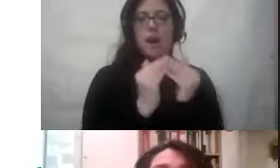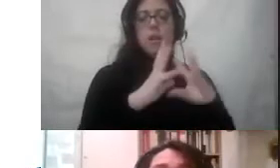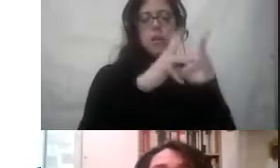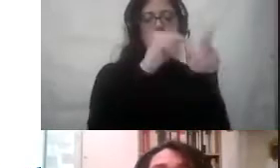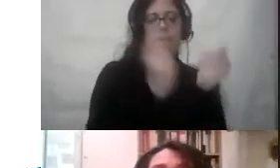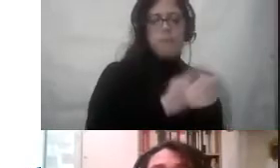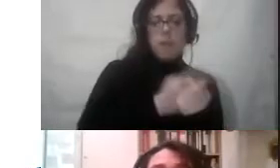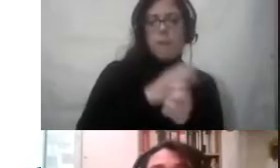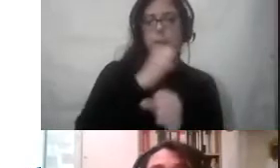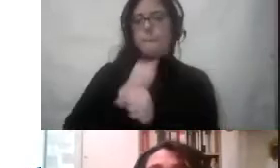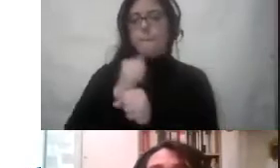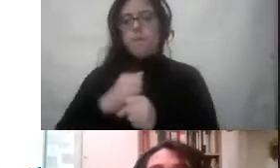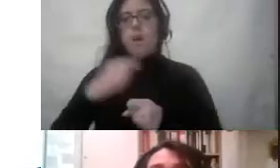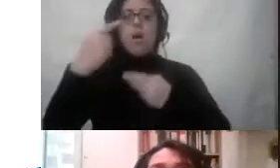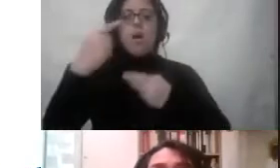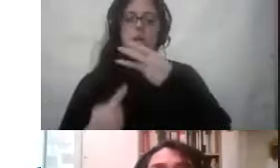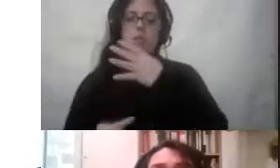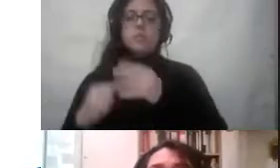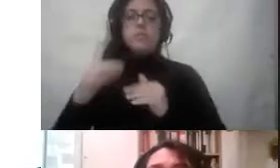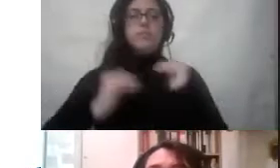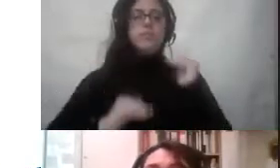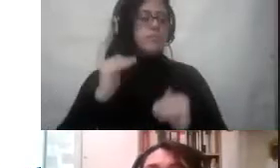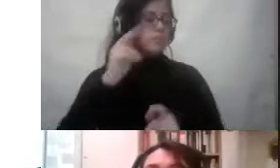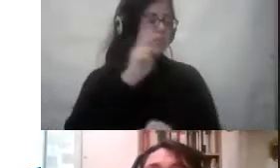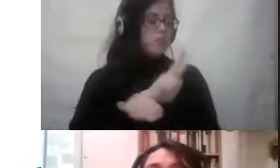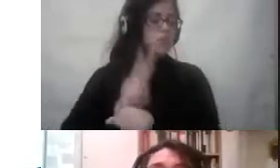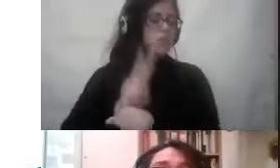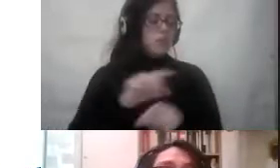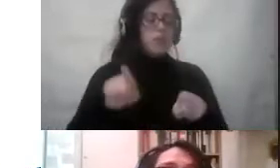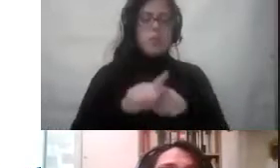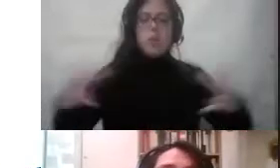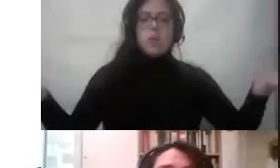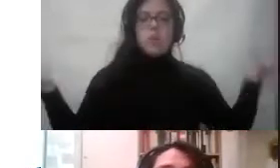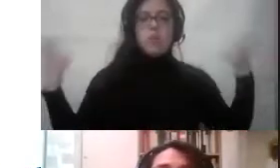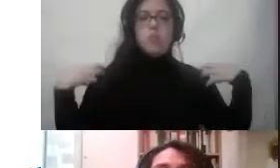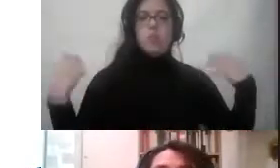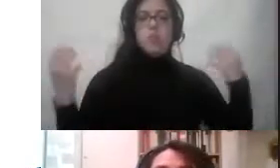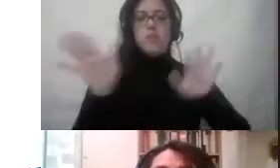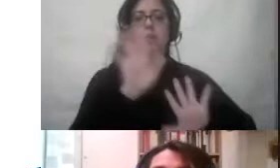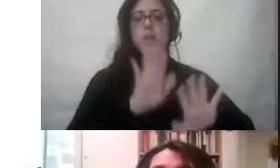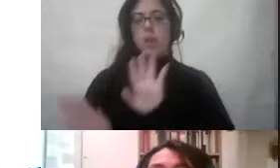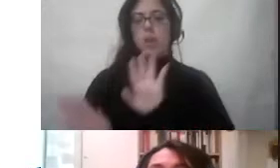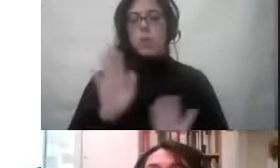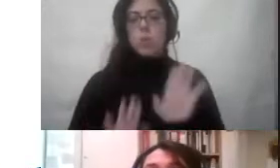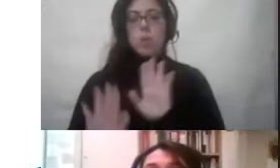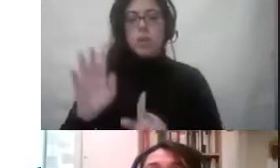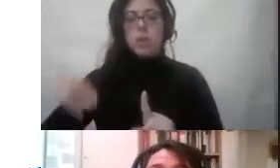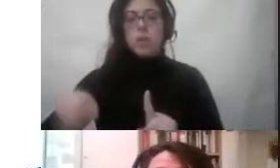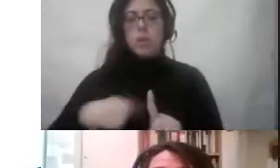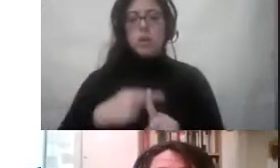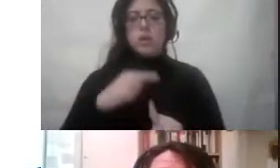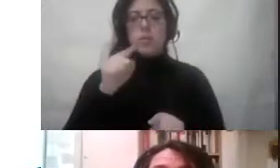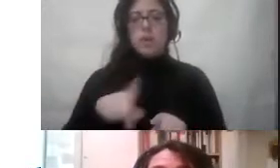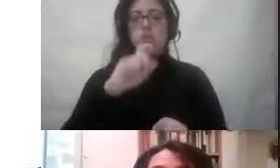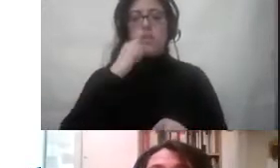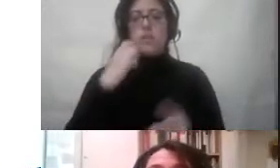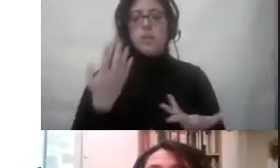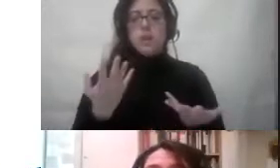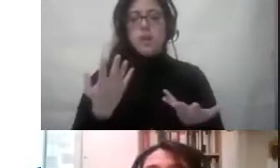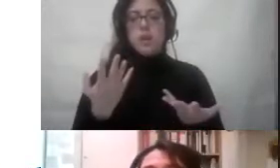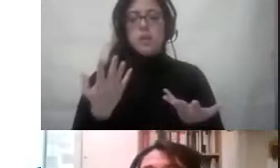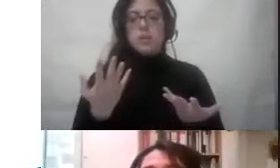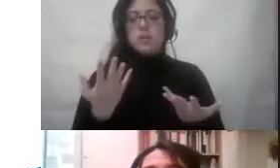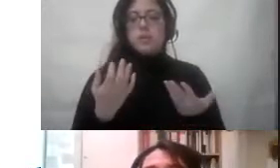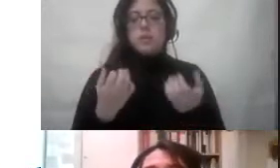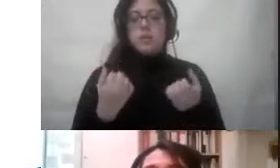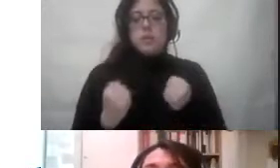también muchas veces las profesoras están a cargo de los distintos cuidados. A esto se suma a este estrés laboral se suma